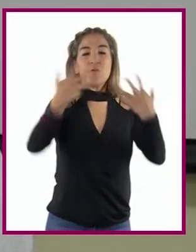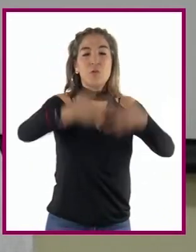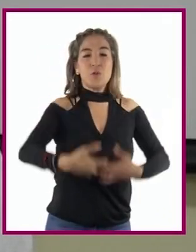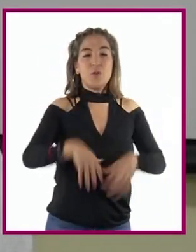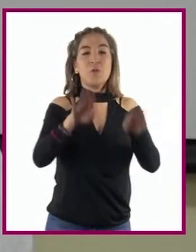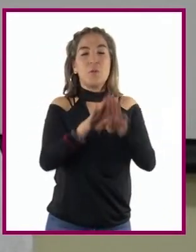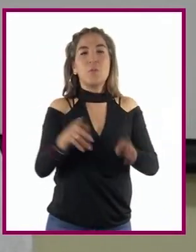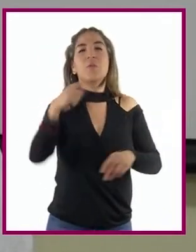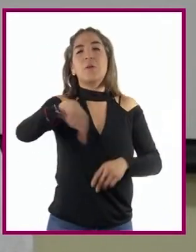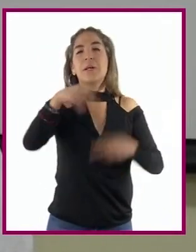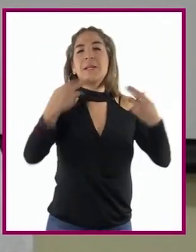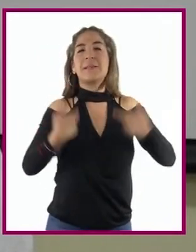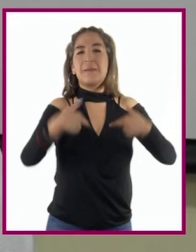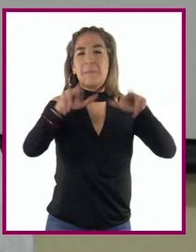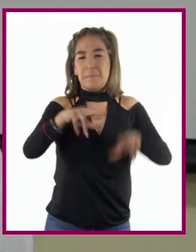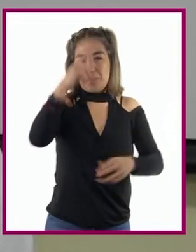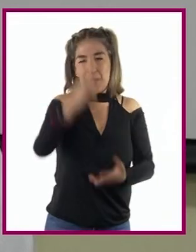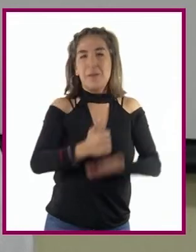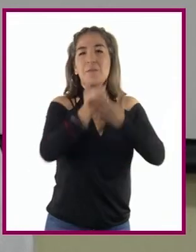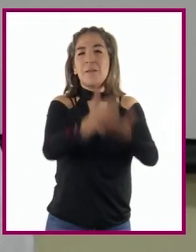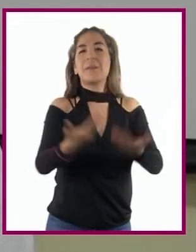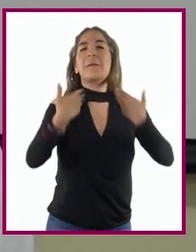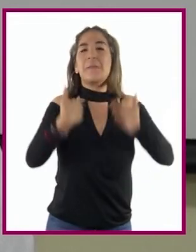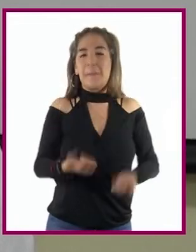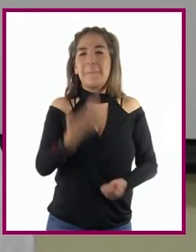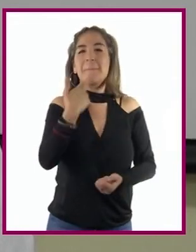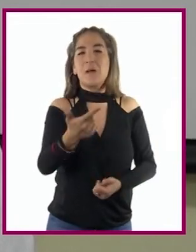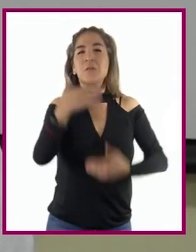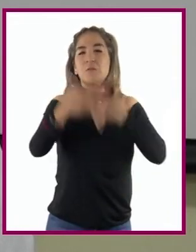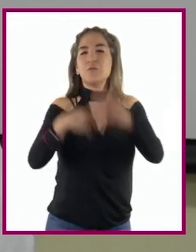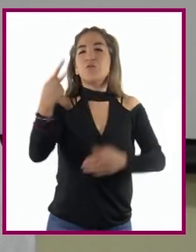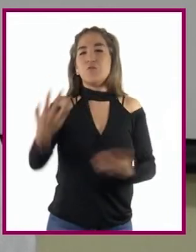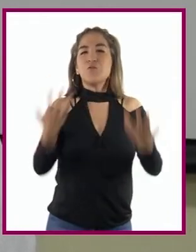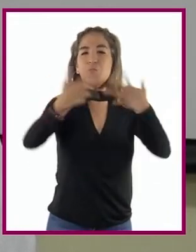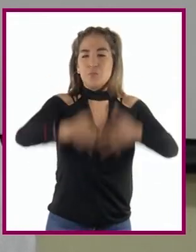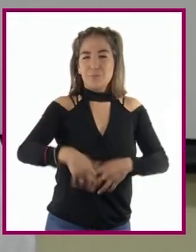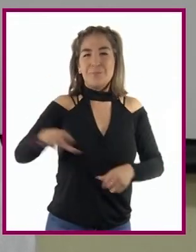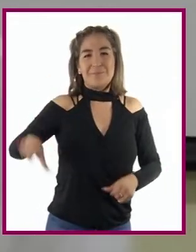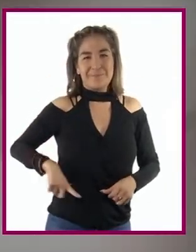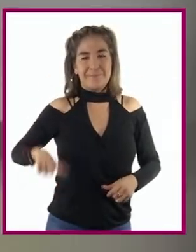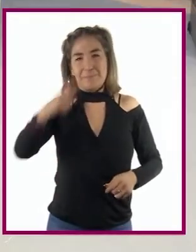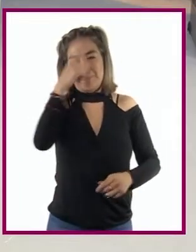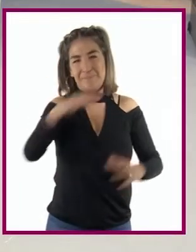los representantes nos ayuda a entender mejor el funcionamiento de nuestro Estado democrático.